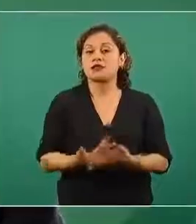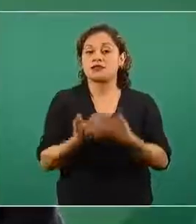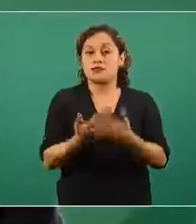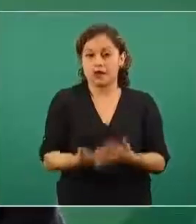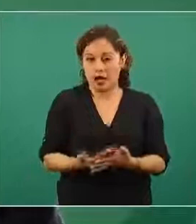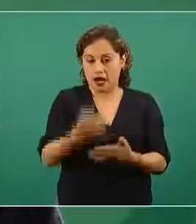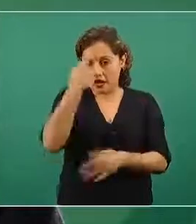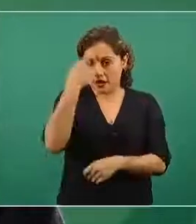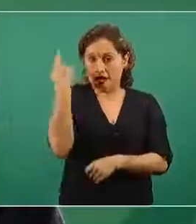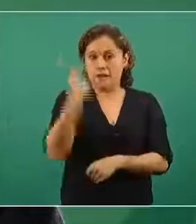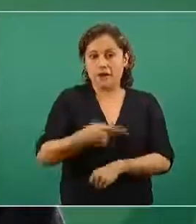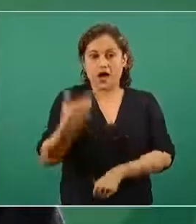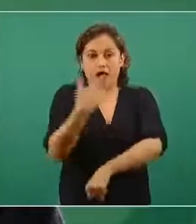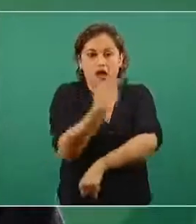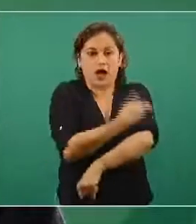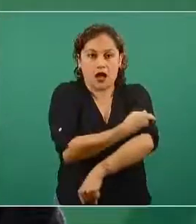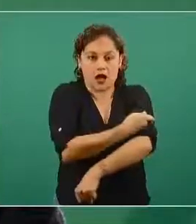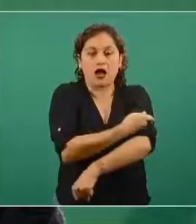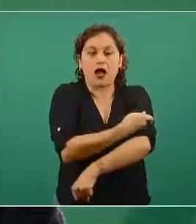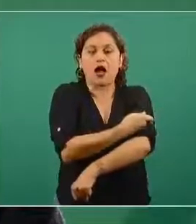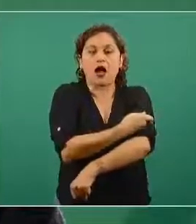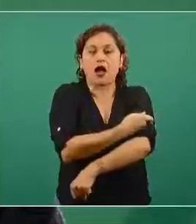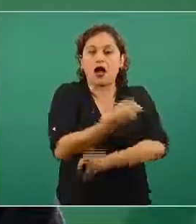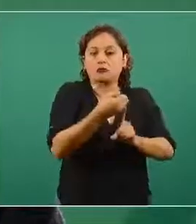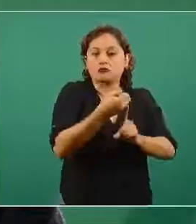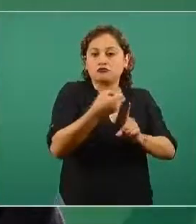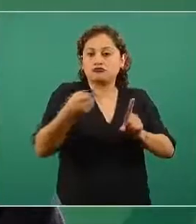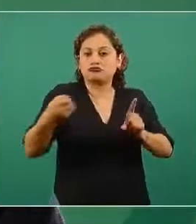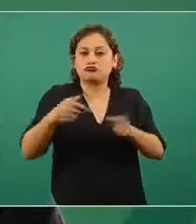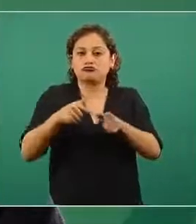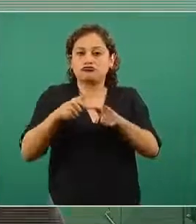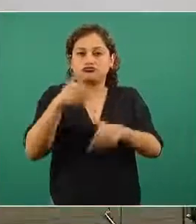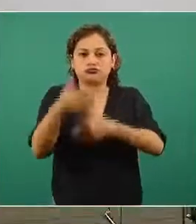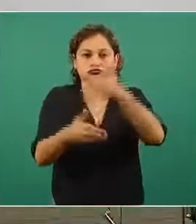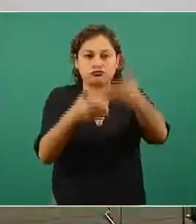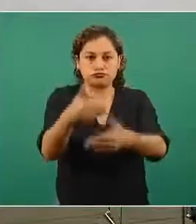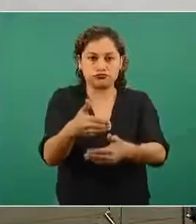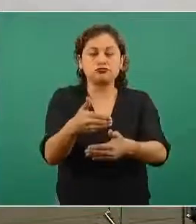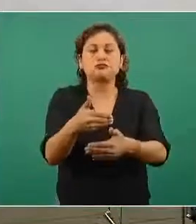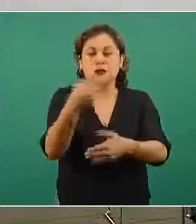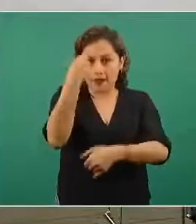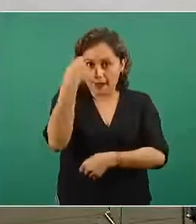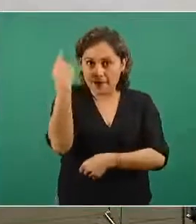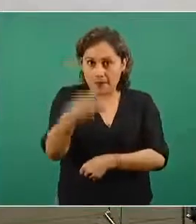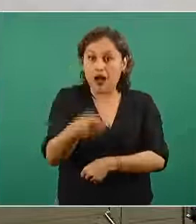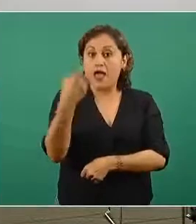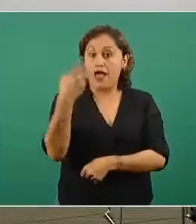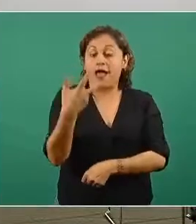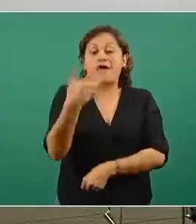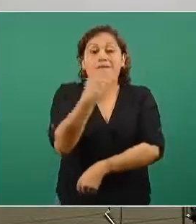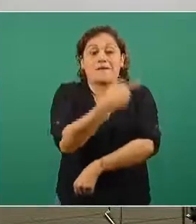continúe con su implementación y que pues esta medida preventiva en su momento pueda generar